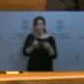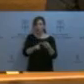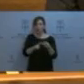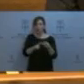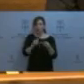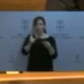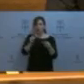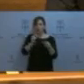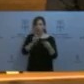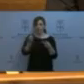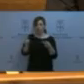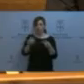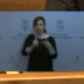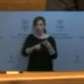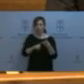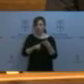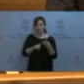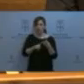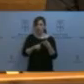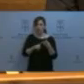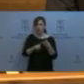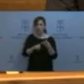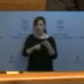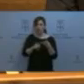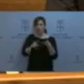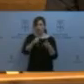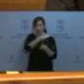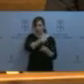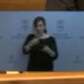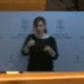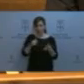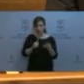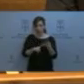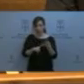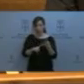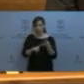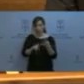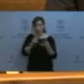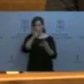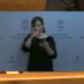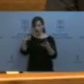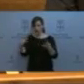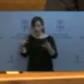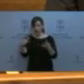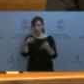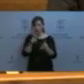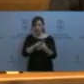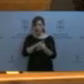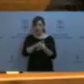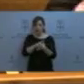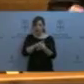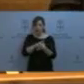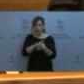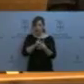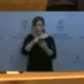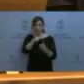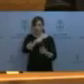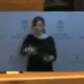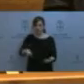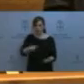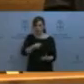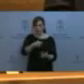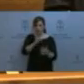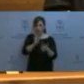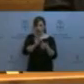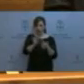Grupo Izquierda Unida, la tercera por el Grupo Ciudadanos, la cuarta por Foro Asturias y la quinta por el Grupo Podemos. En este